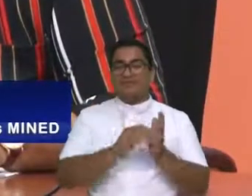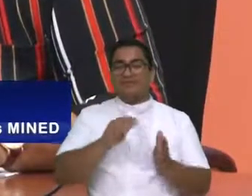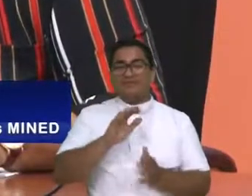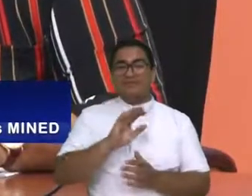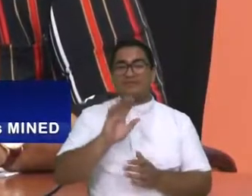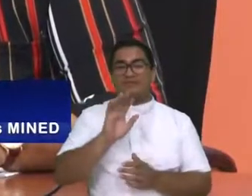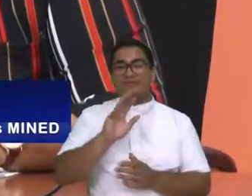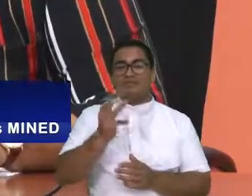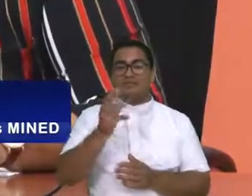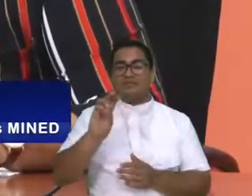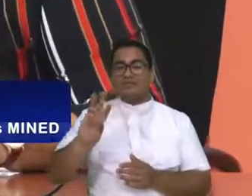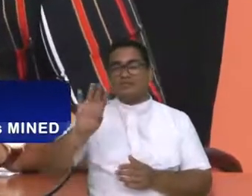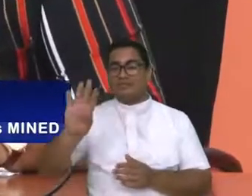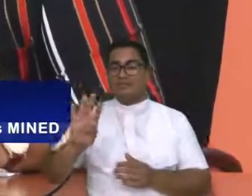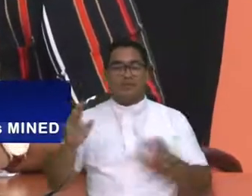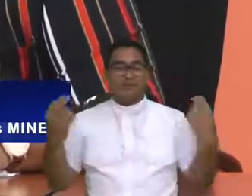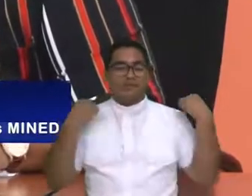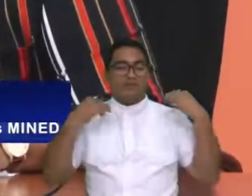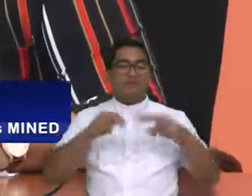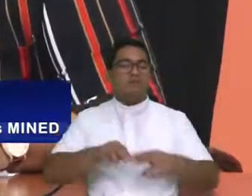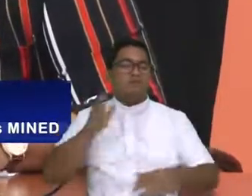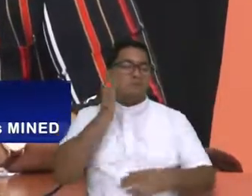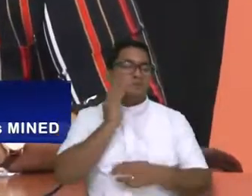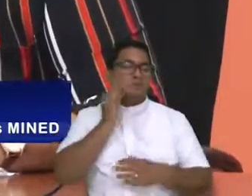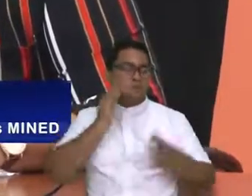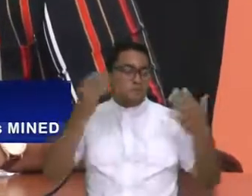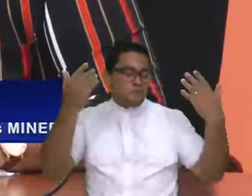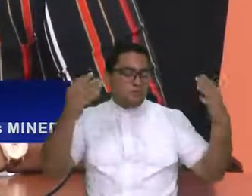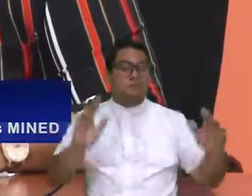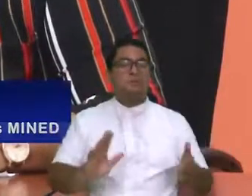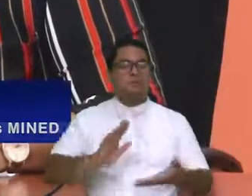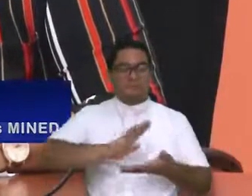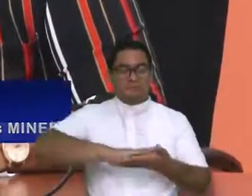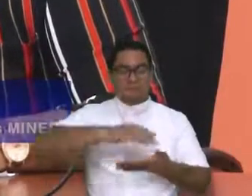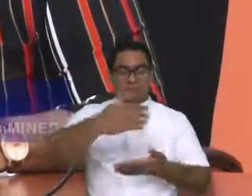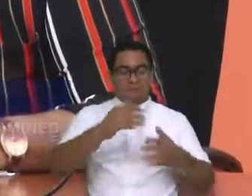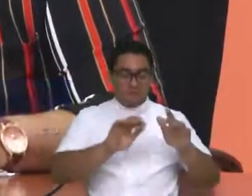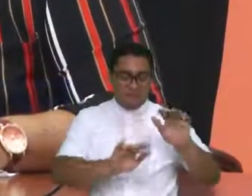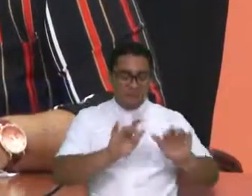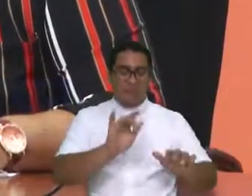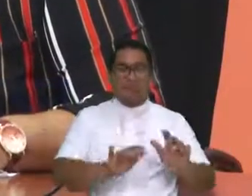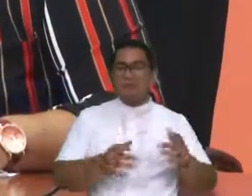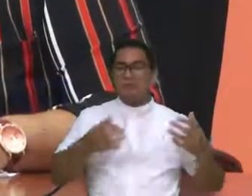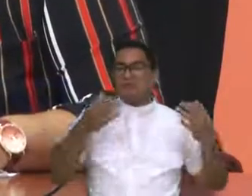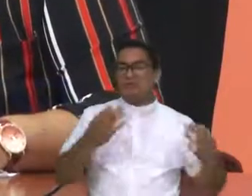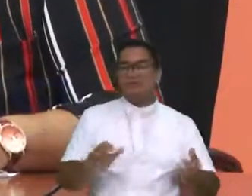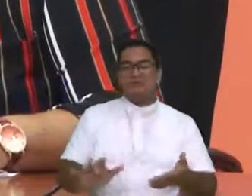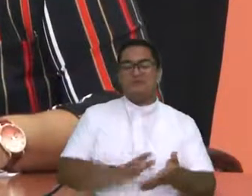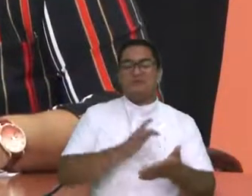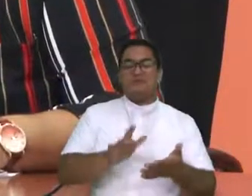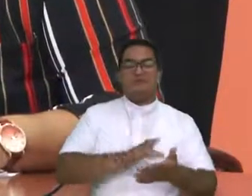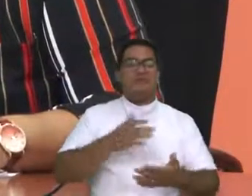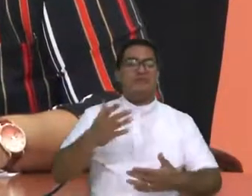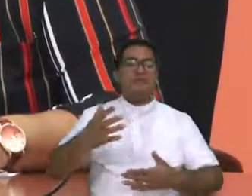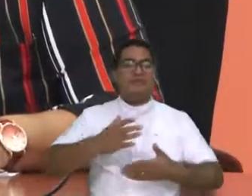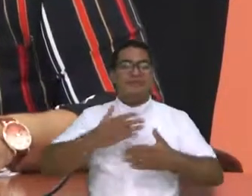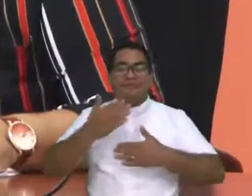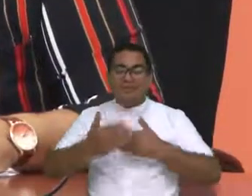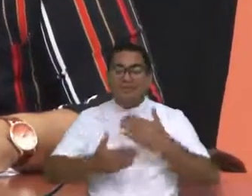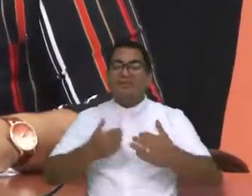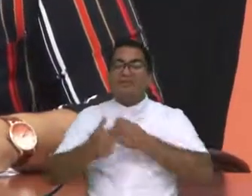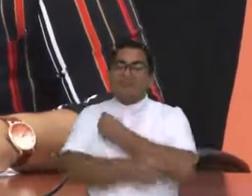53.934 docentes que manejan y utilizan la tecnología en ese proceso de aprendizaje de